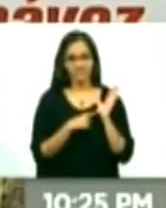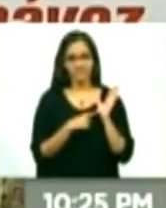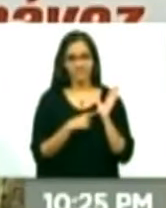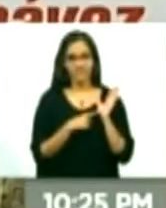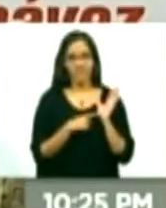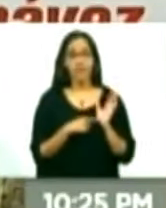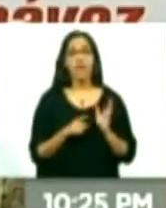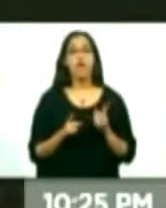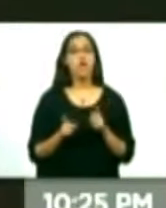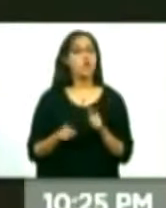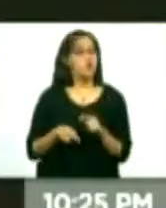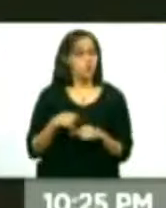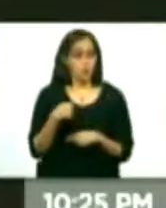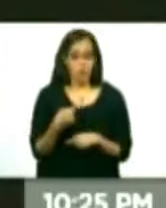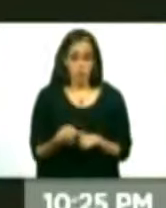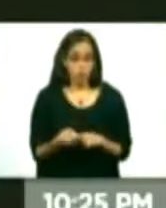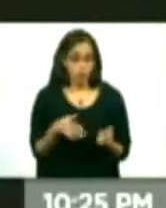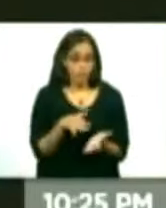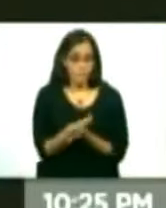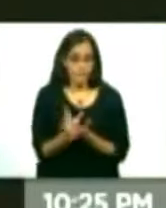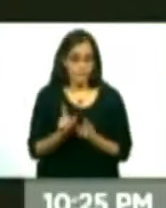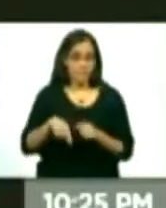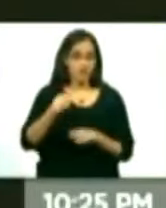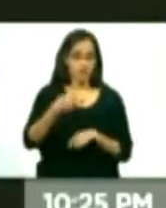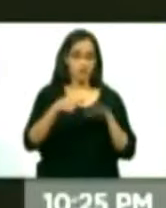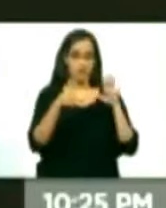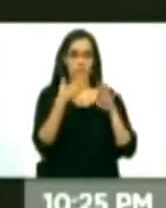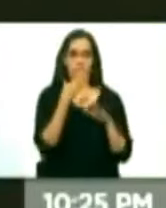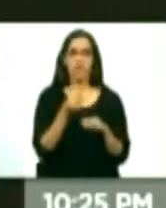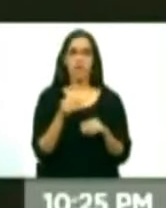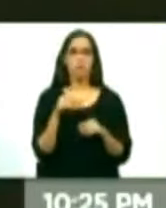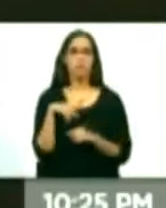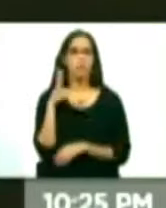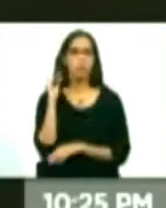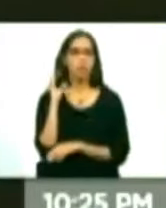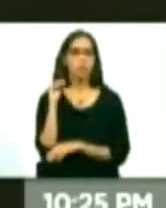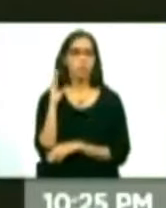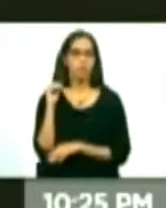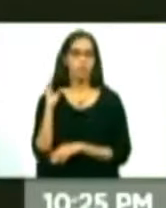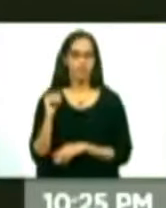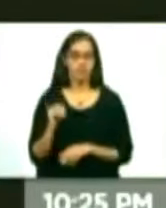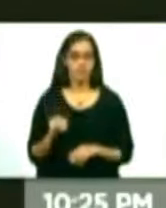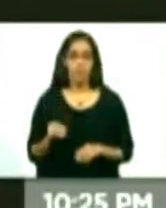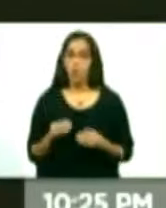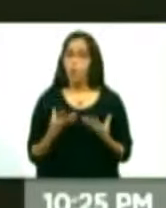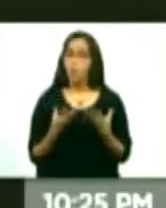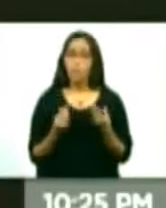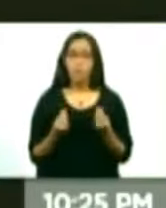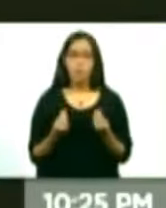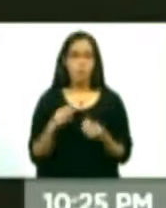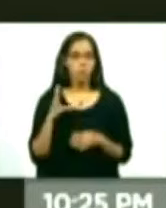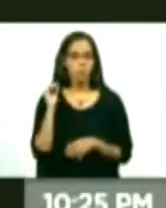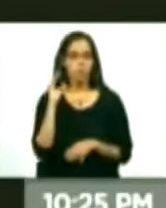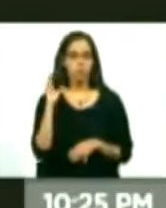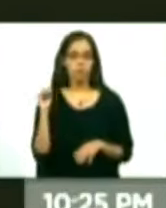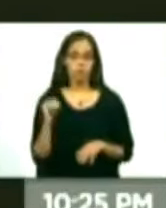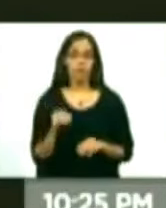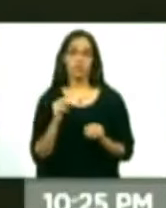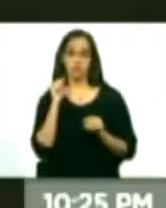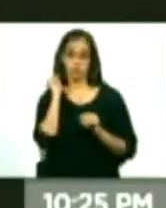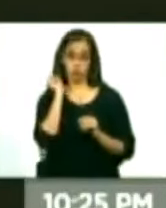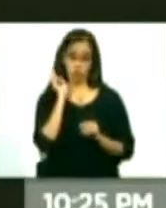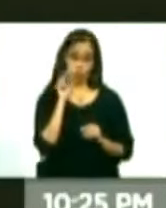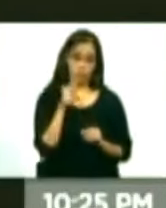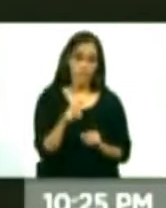Lo demás que pase después del 6 de diciembre, puro gamelote, yo. Puro gamelote. Si usted va a